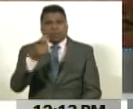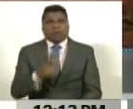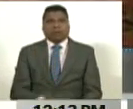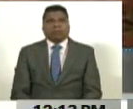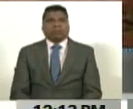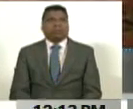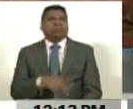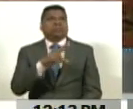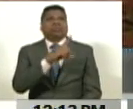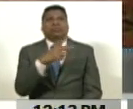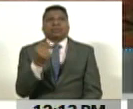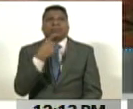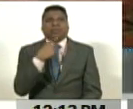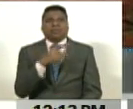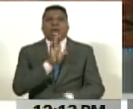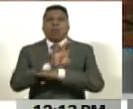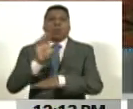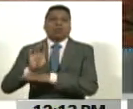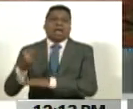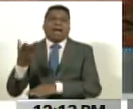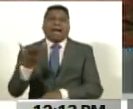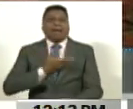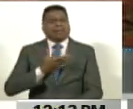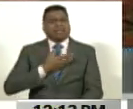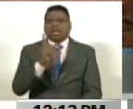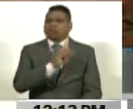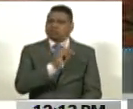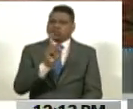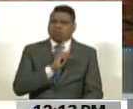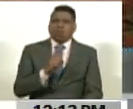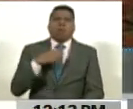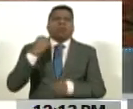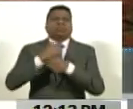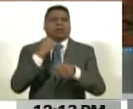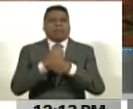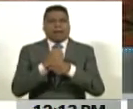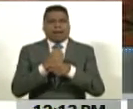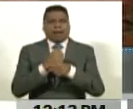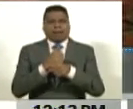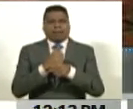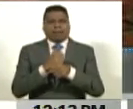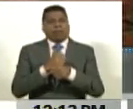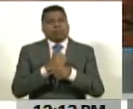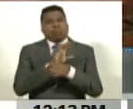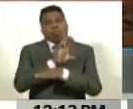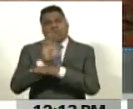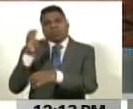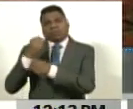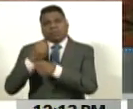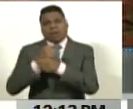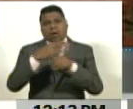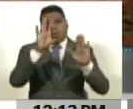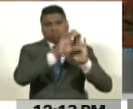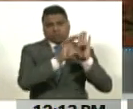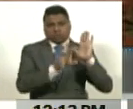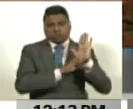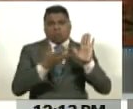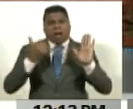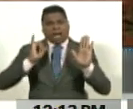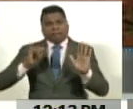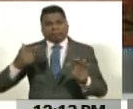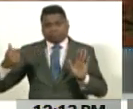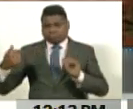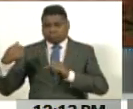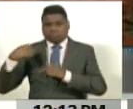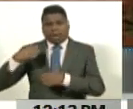estamos hablando que venga a proteger a la alcaldía, sino que proteja a los trabajadores del estado Miranda, constitucionalmente tiene una policía que tiene que